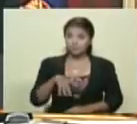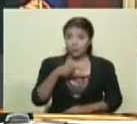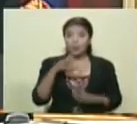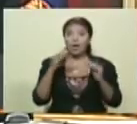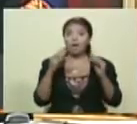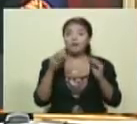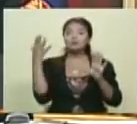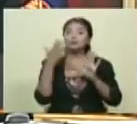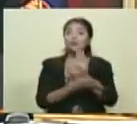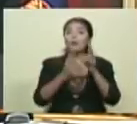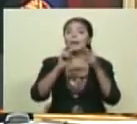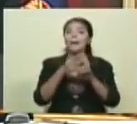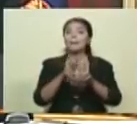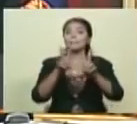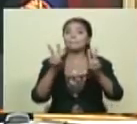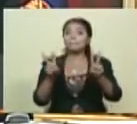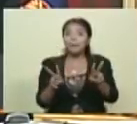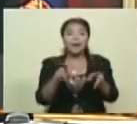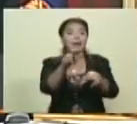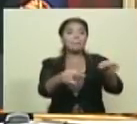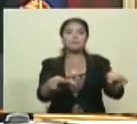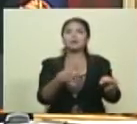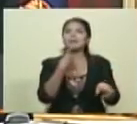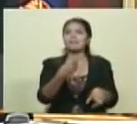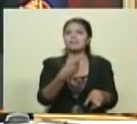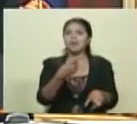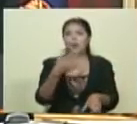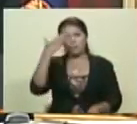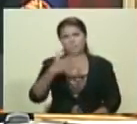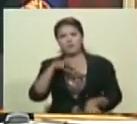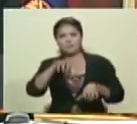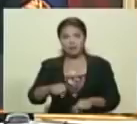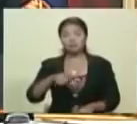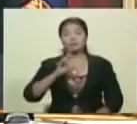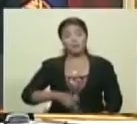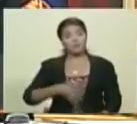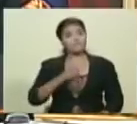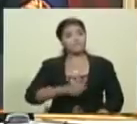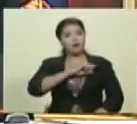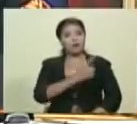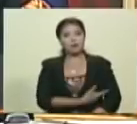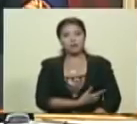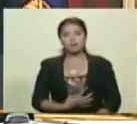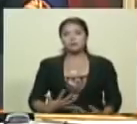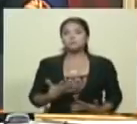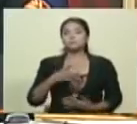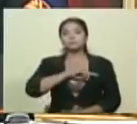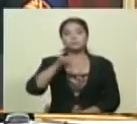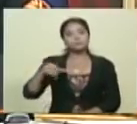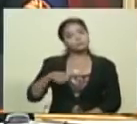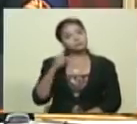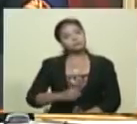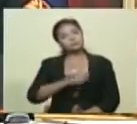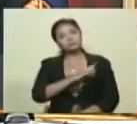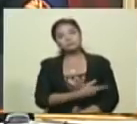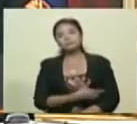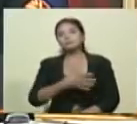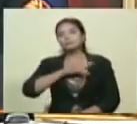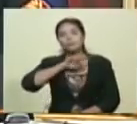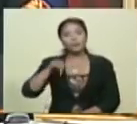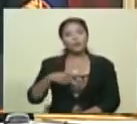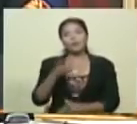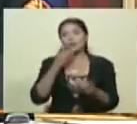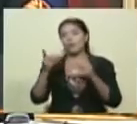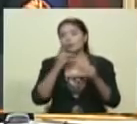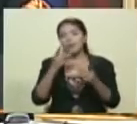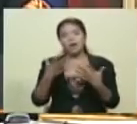paz ante quienes hablan de opciones militares. Hay que ser valiente. Y nosotros asumimos con valentía nuestra concepción de diálogo,